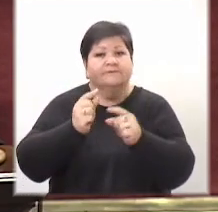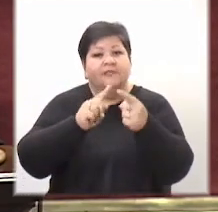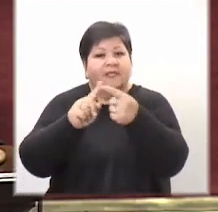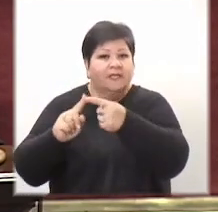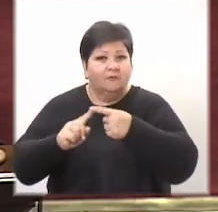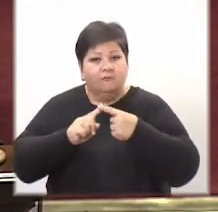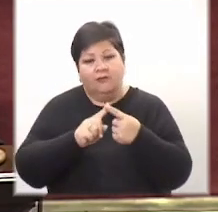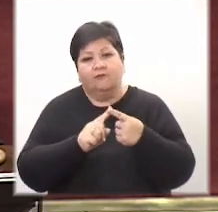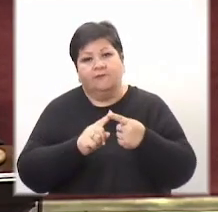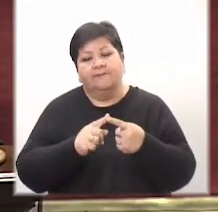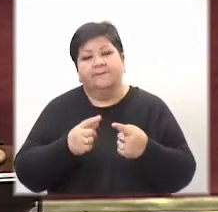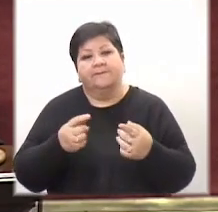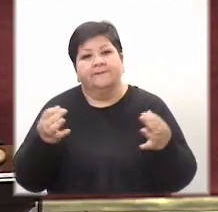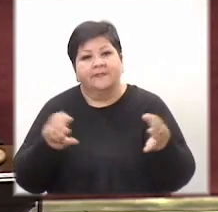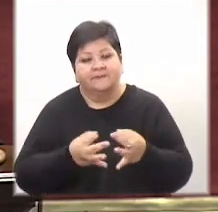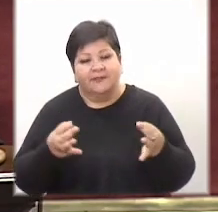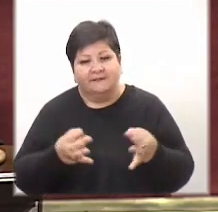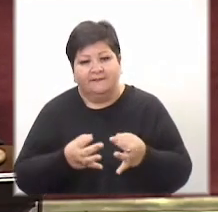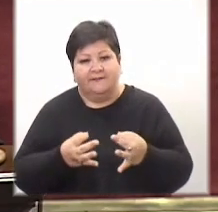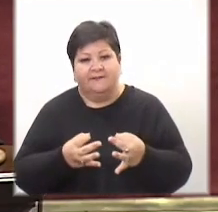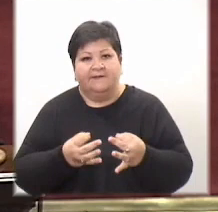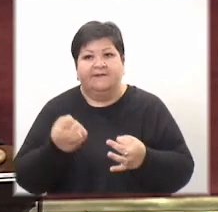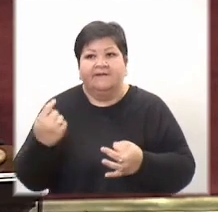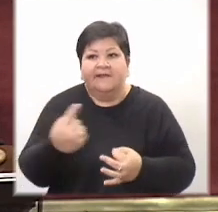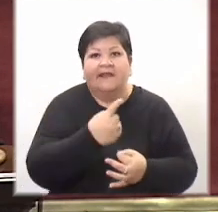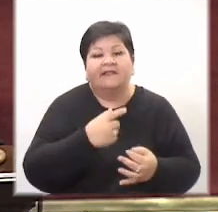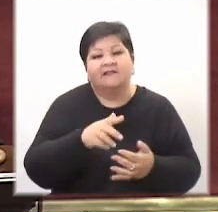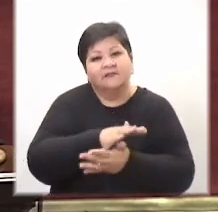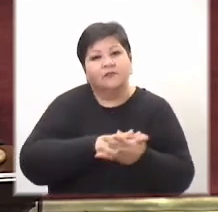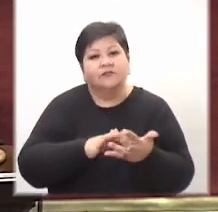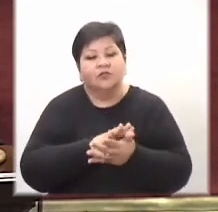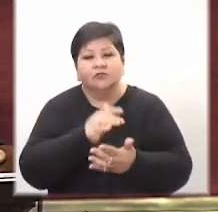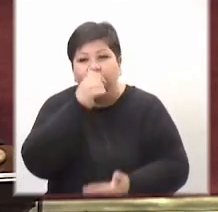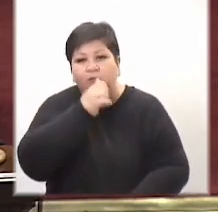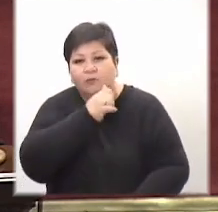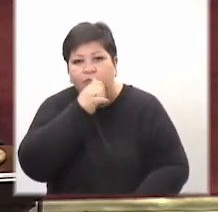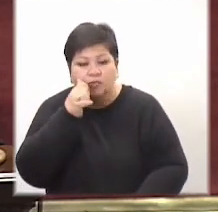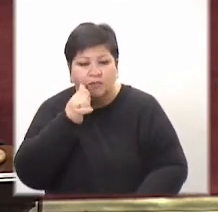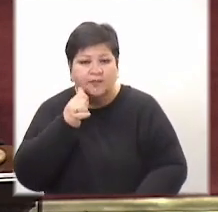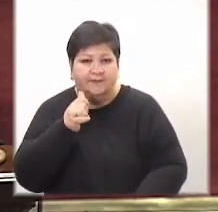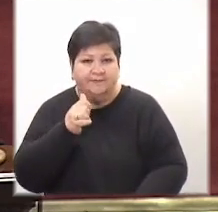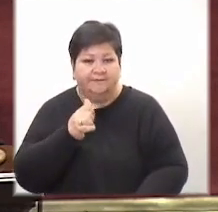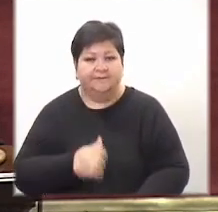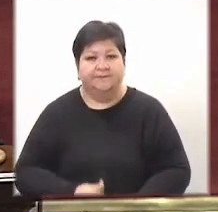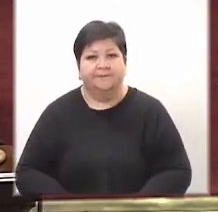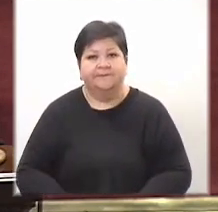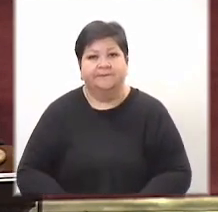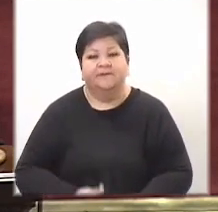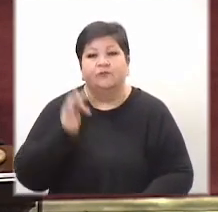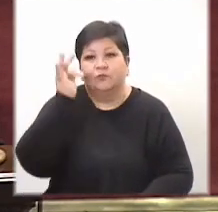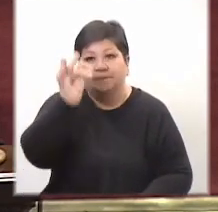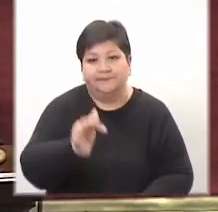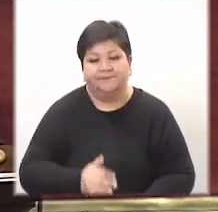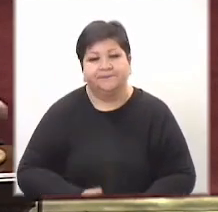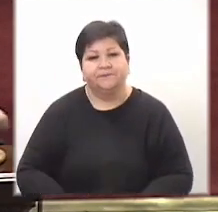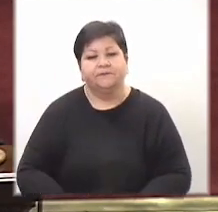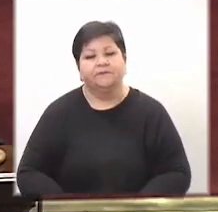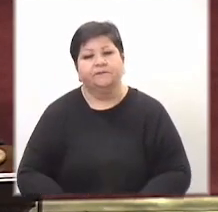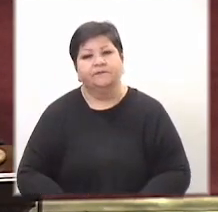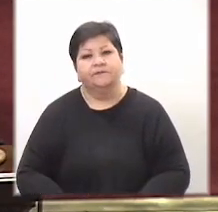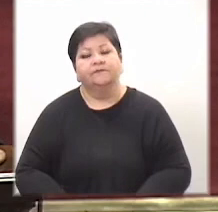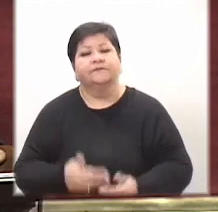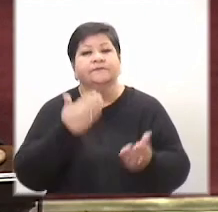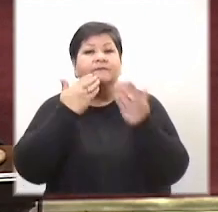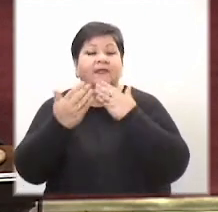con las particularidades de cada caso se irán solucionando al respecto. Hablando